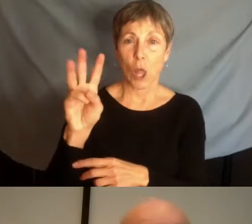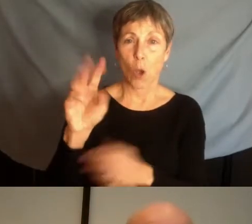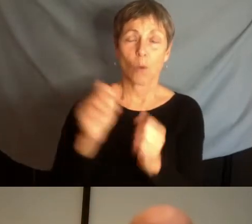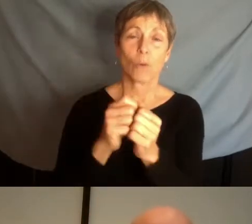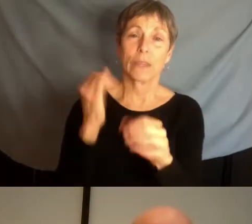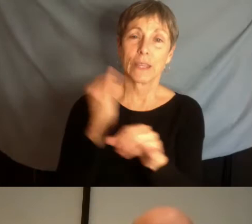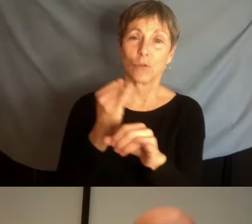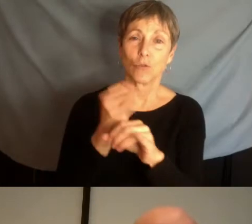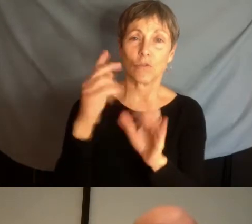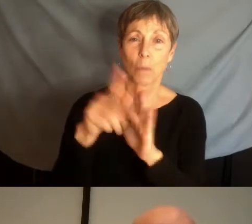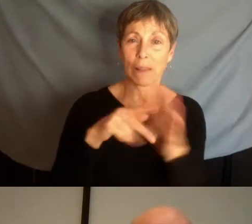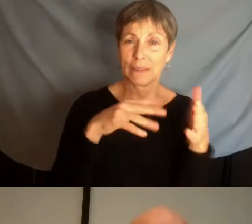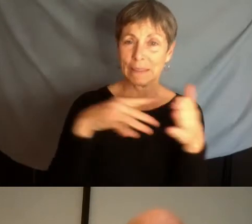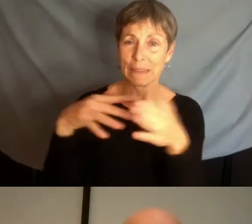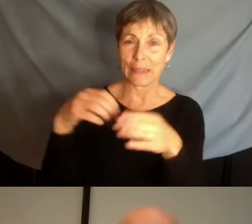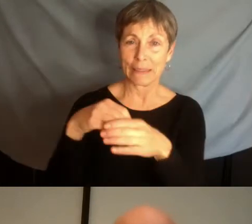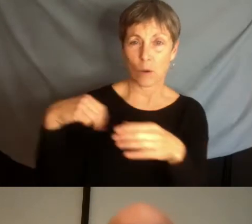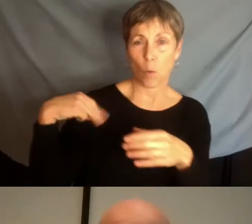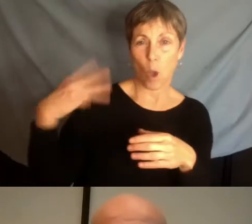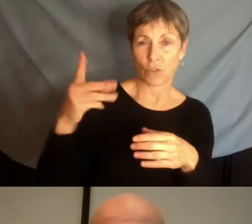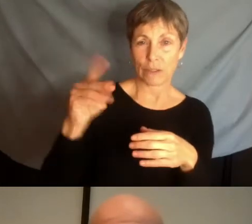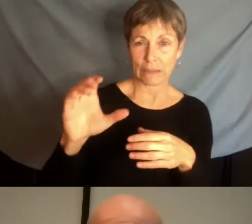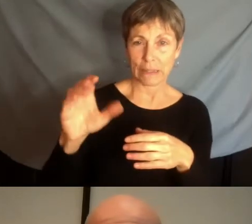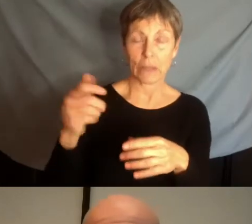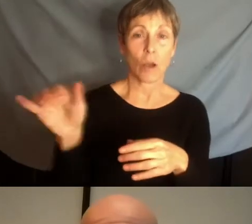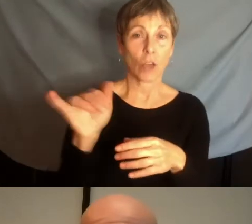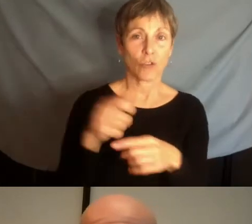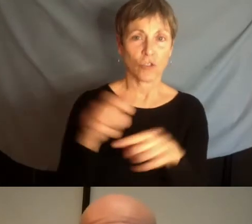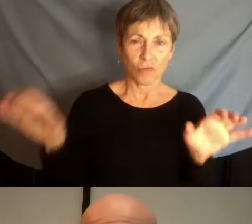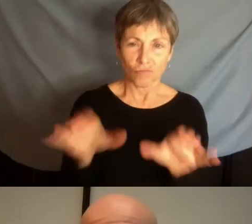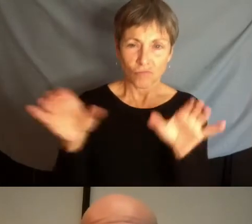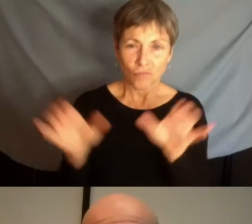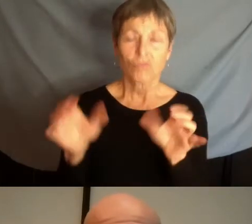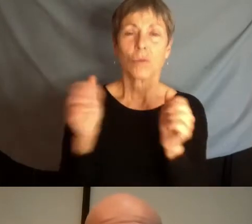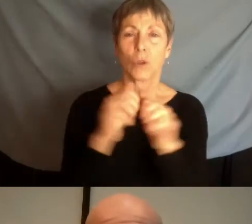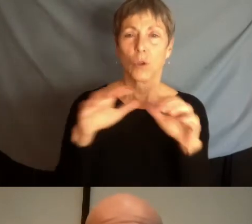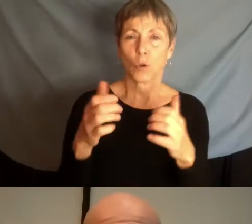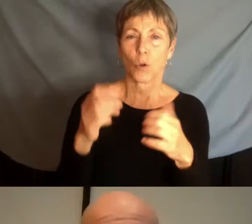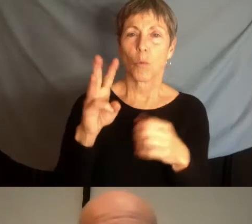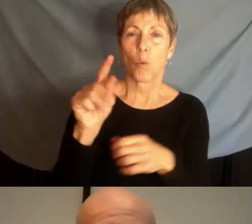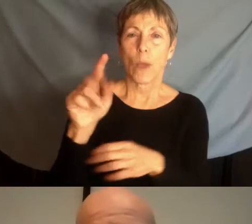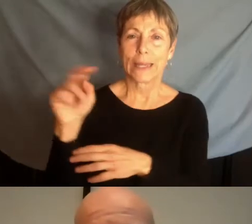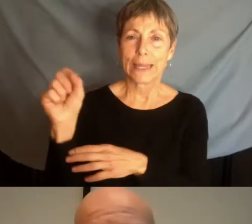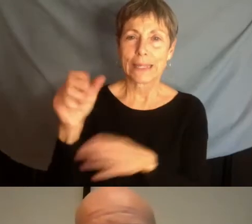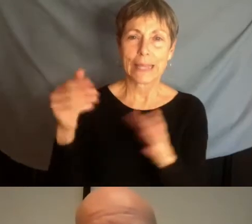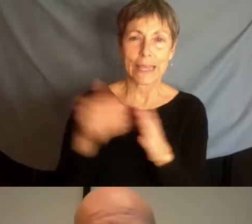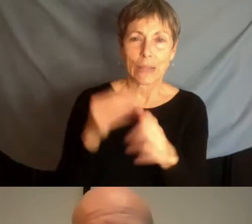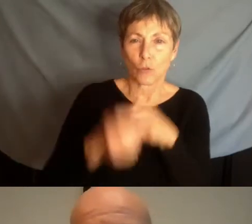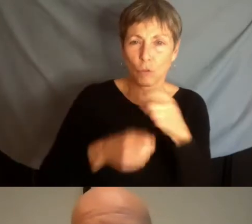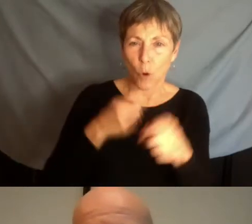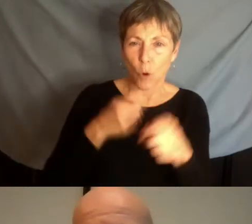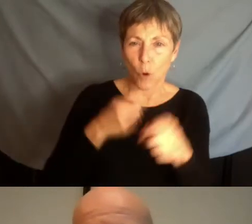Michael Garner con el Instituto de Estudios de Política de Washington DC. También es organizadora con Testigos en contra de tortura y